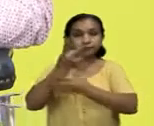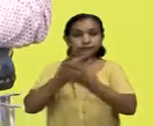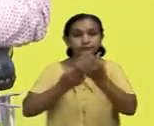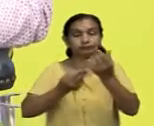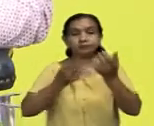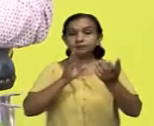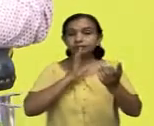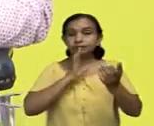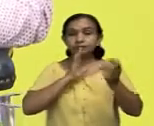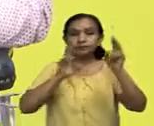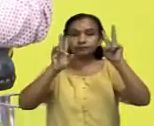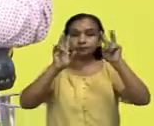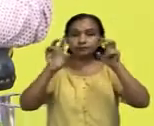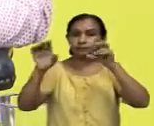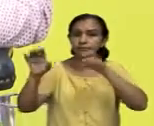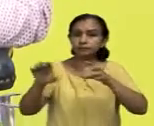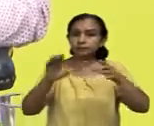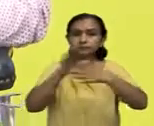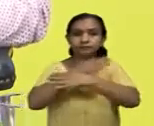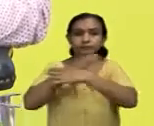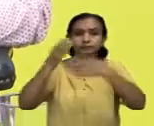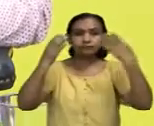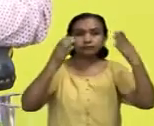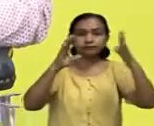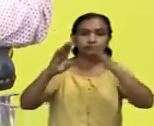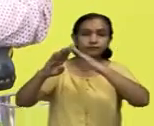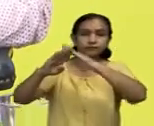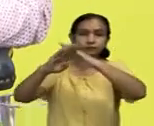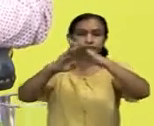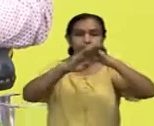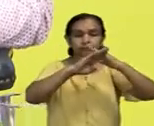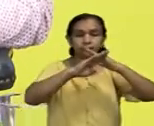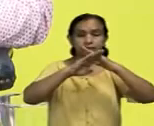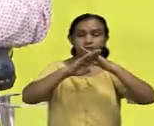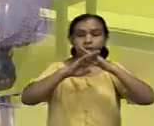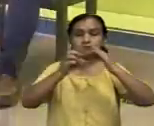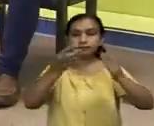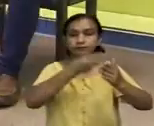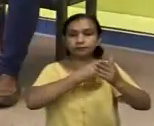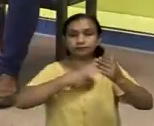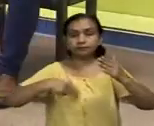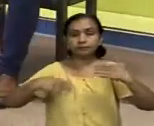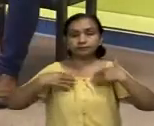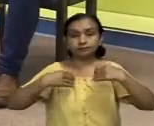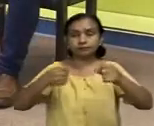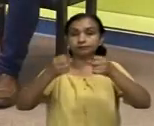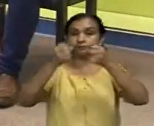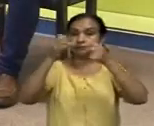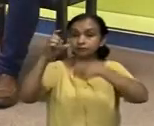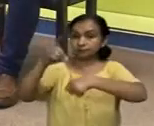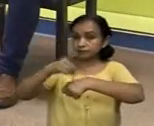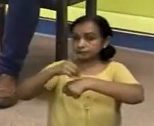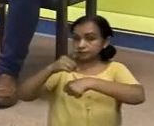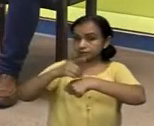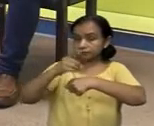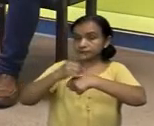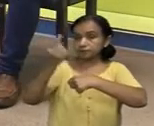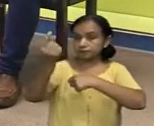estas acciones que está emprendiendo el MINSA, hemos invitado al doctor Franklin Machado, quien es parte del equipo